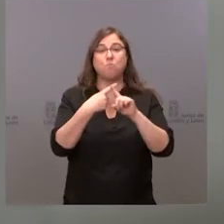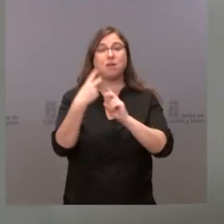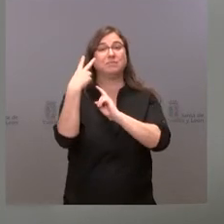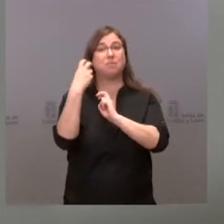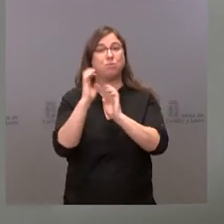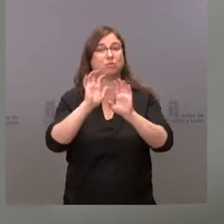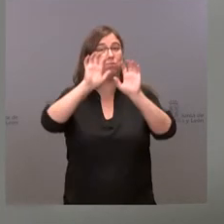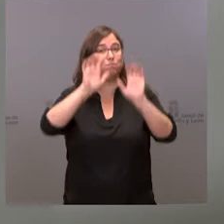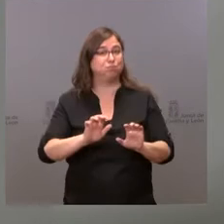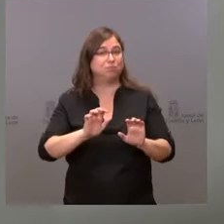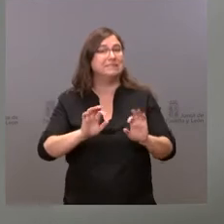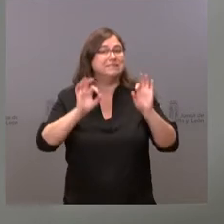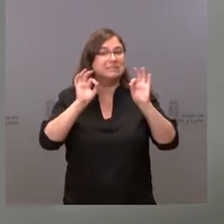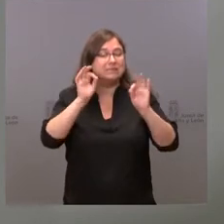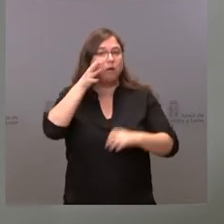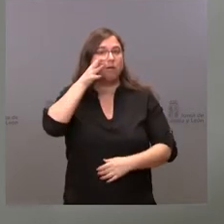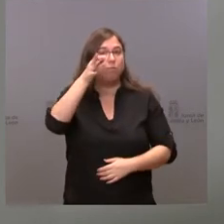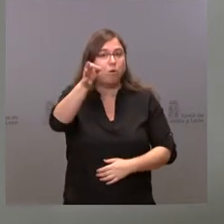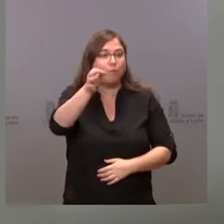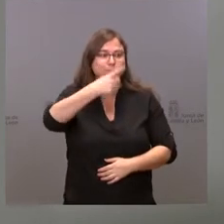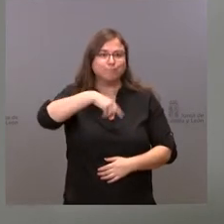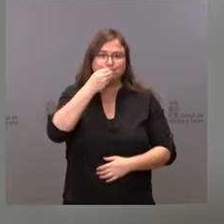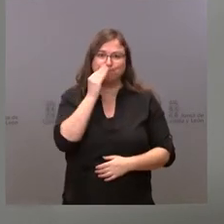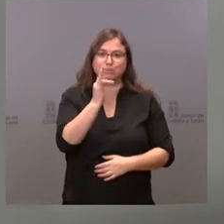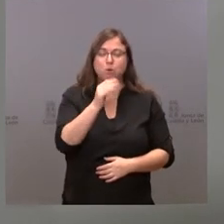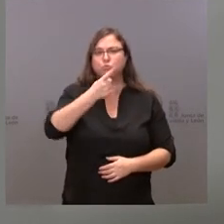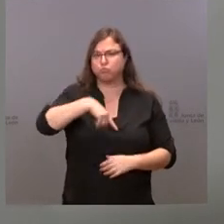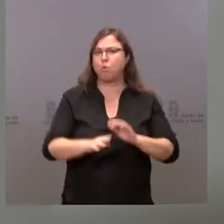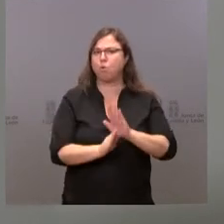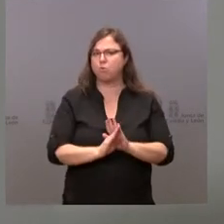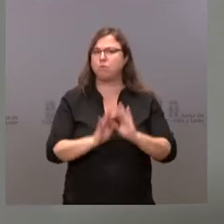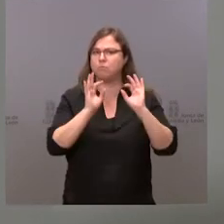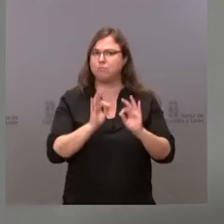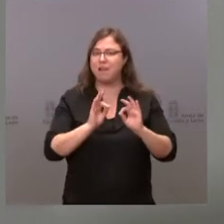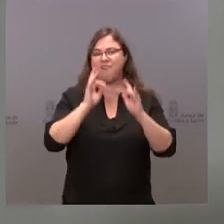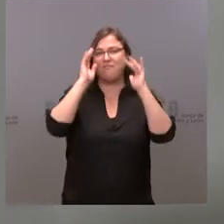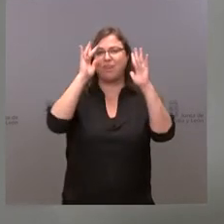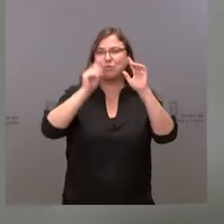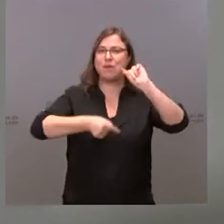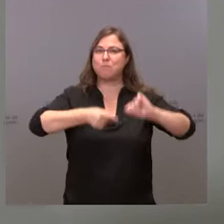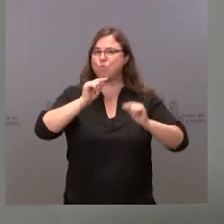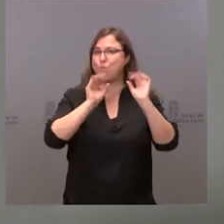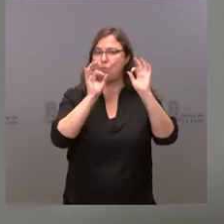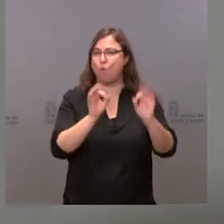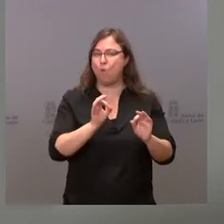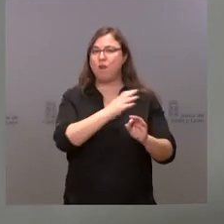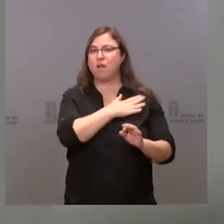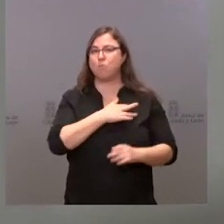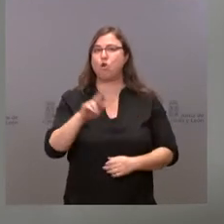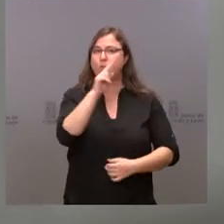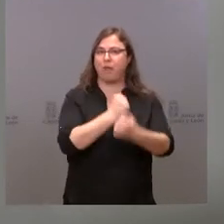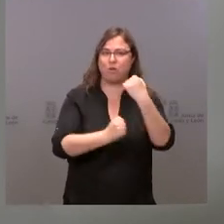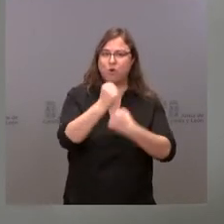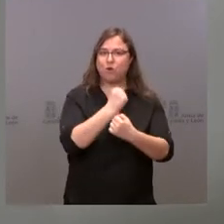especialmente en el mundo rural nosotros seguimos creyendo en esa filosofía presupuestaria la de la recuperación económica